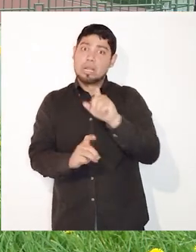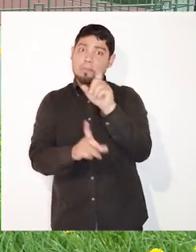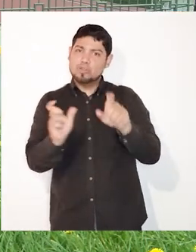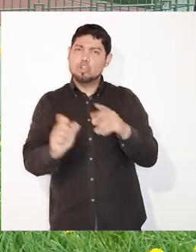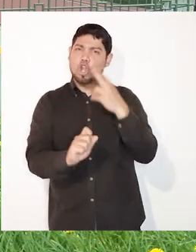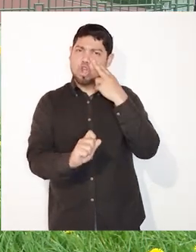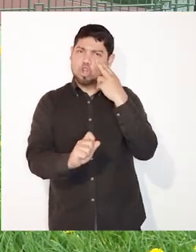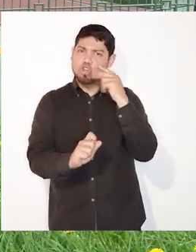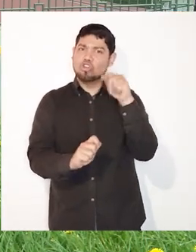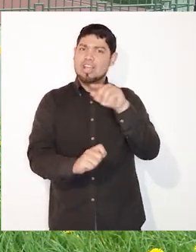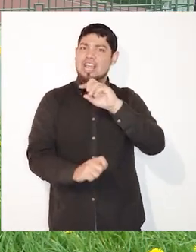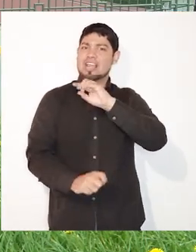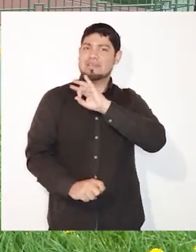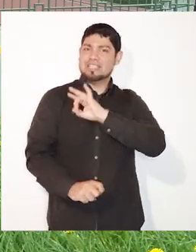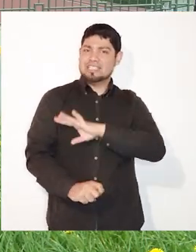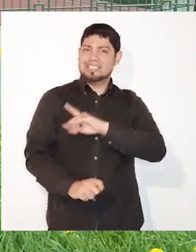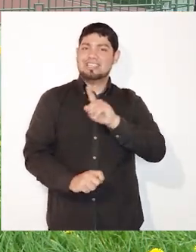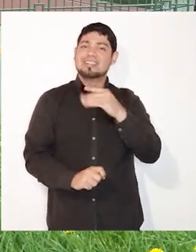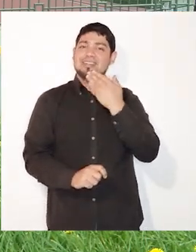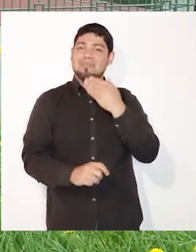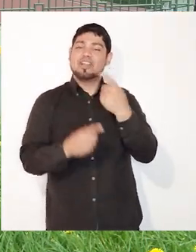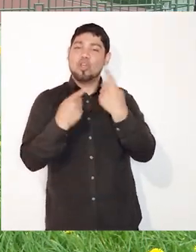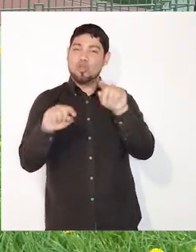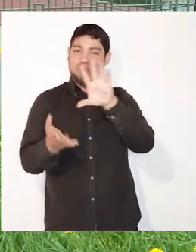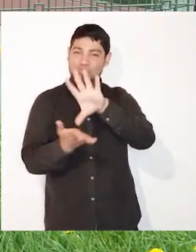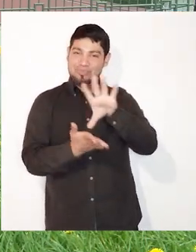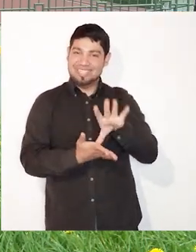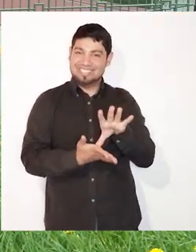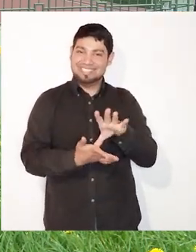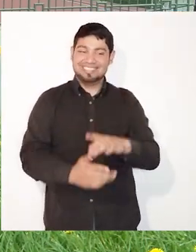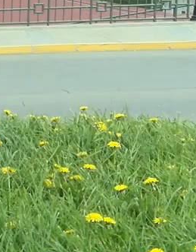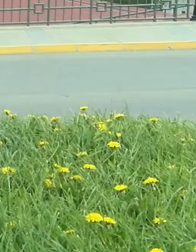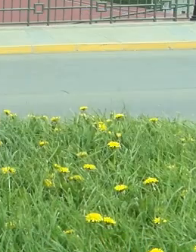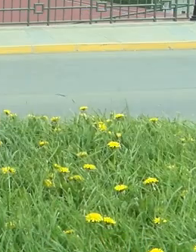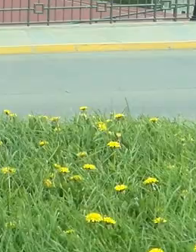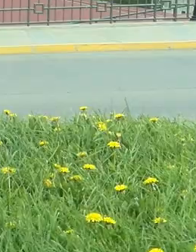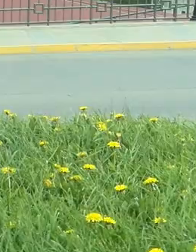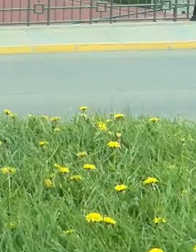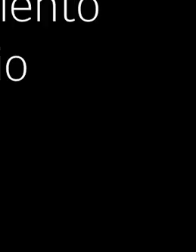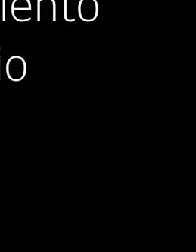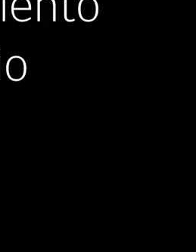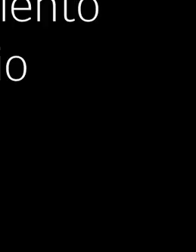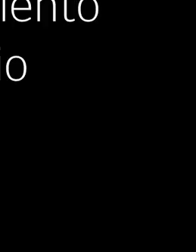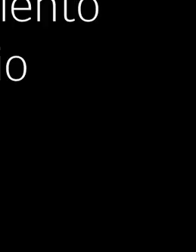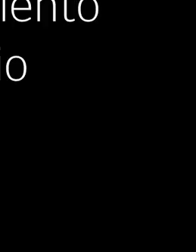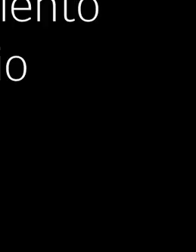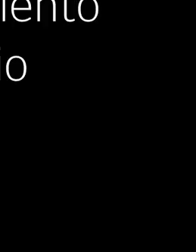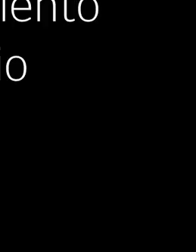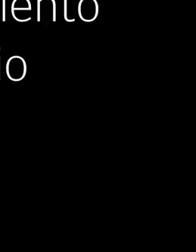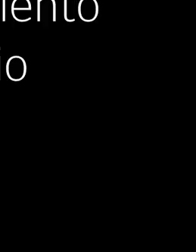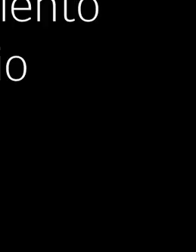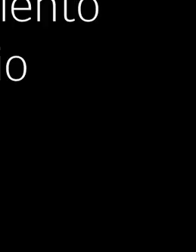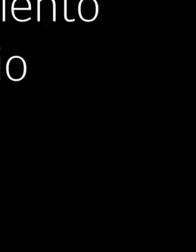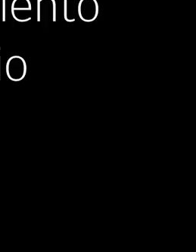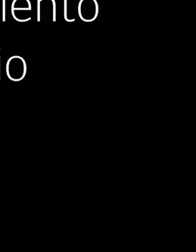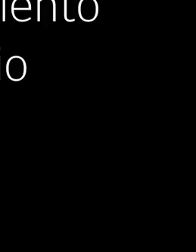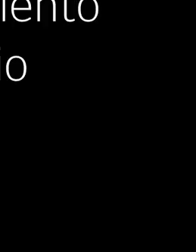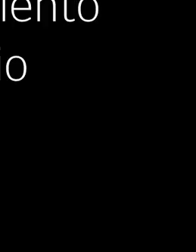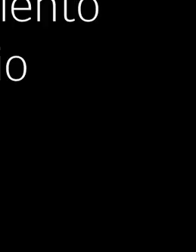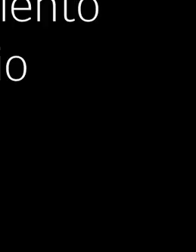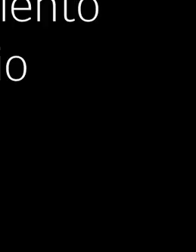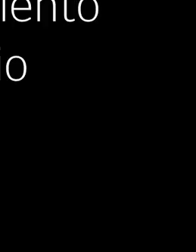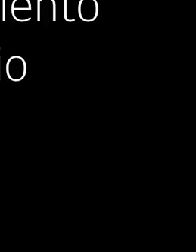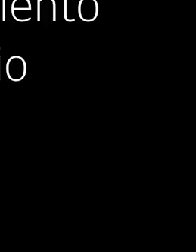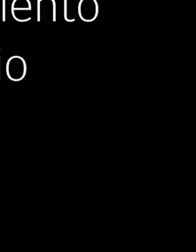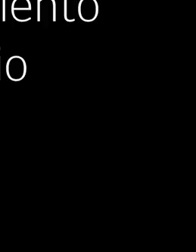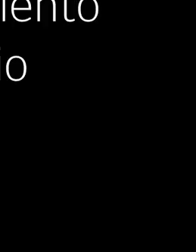que nos conozcan no tan solo en Chile, sino que también en el extranjero. ¿Qué escritor o libro o situación